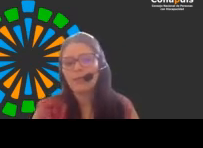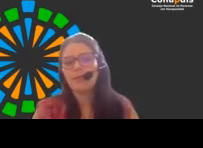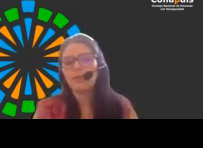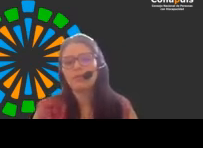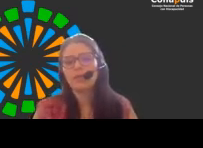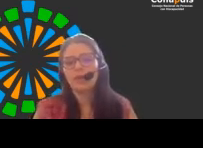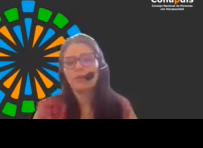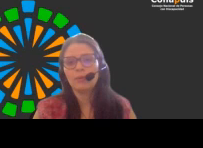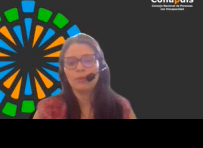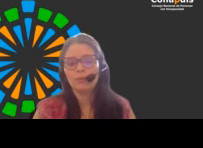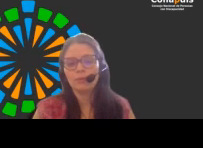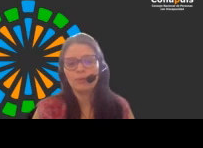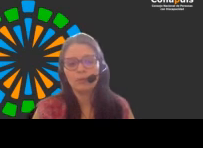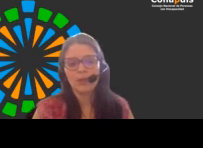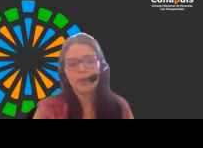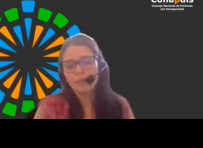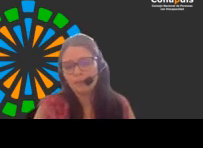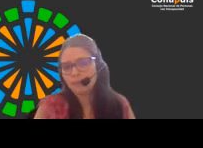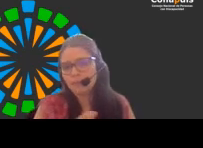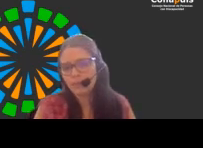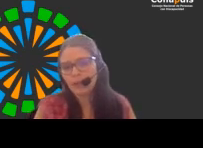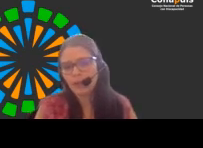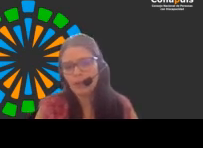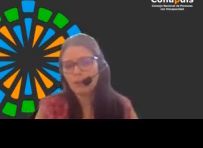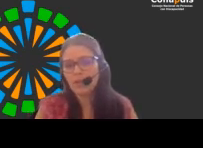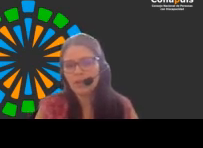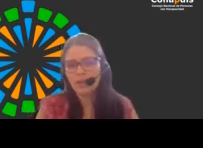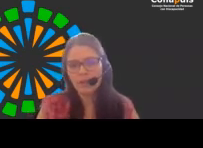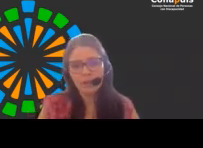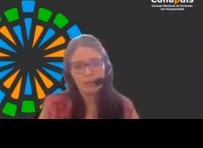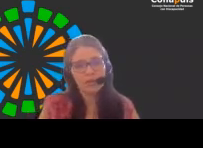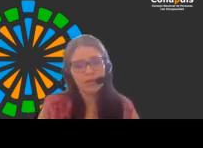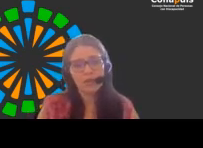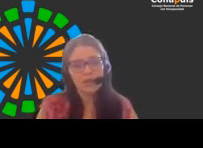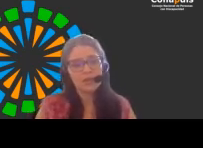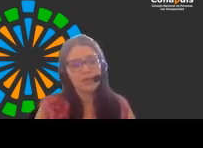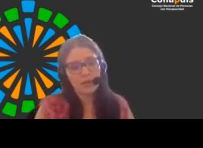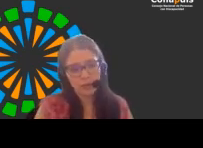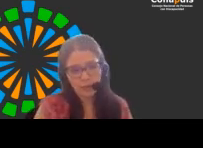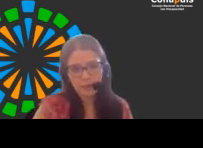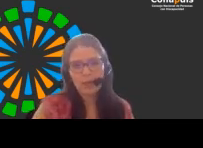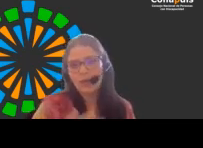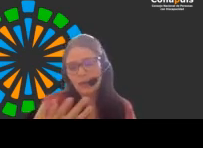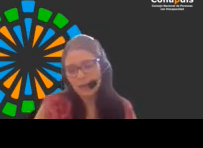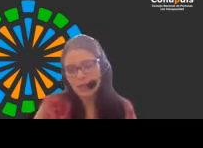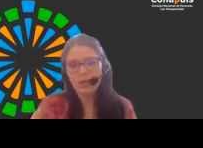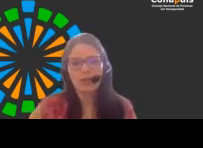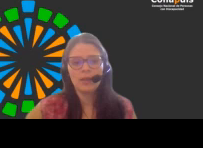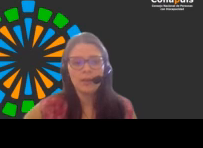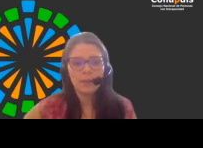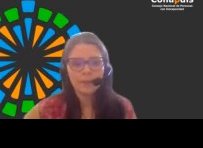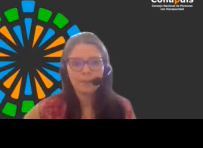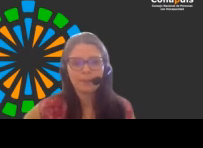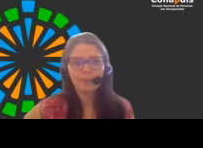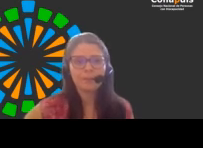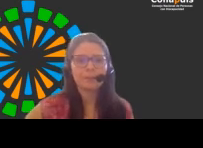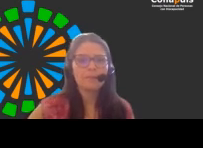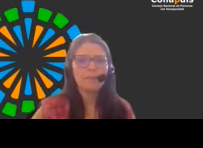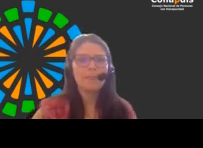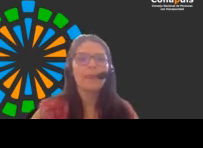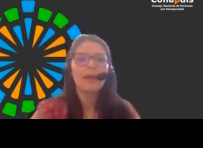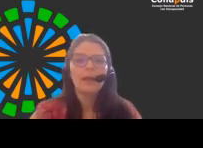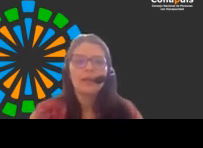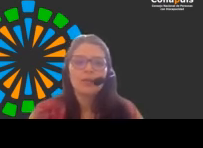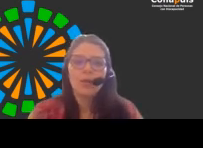aquí también vemos que hay una gran brecha que tenemos que ir cerrando la brecha digital